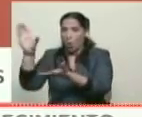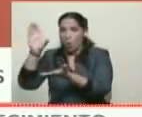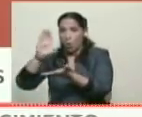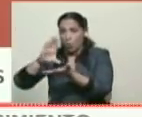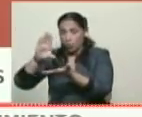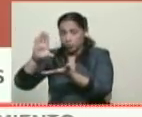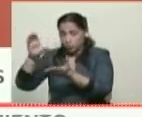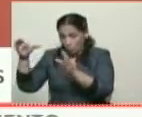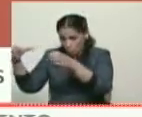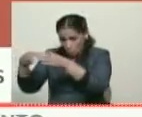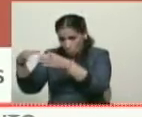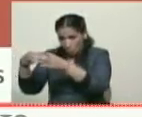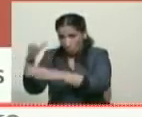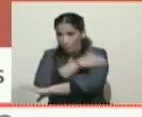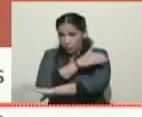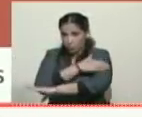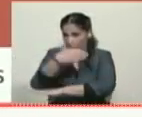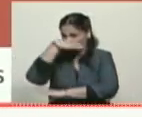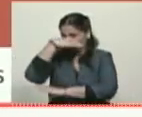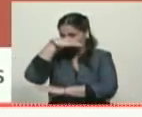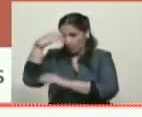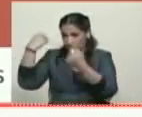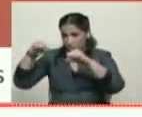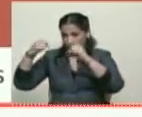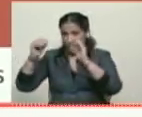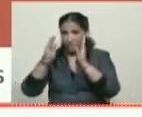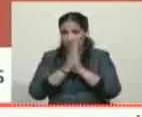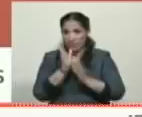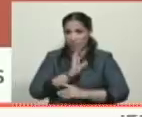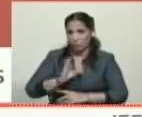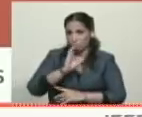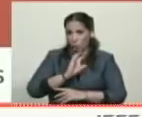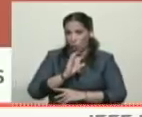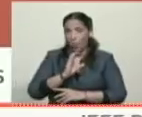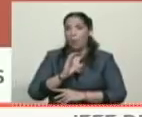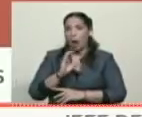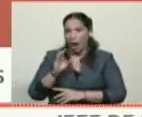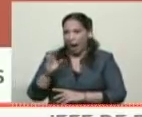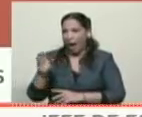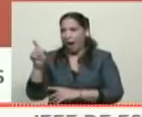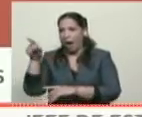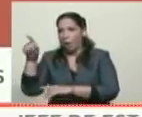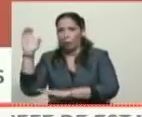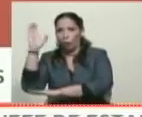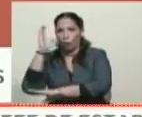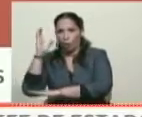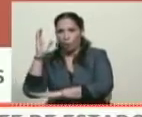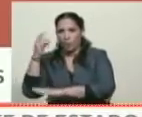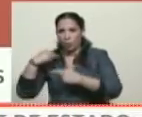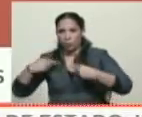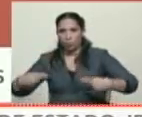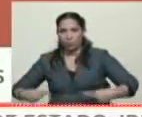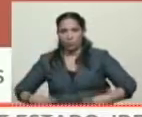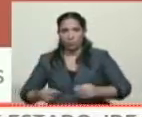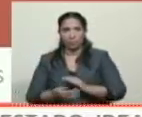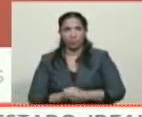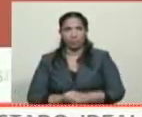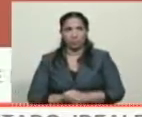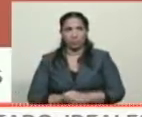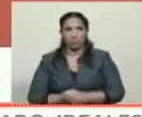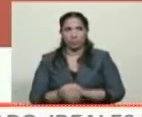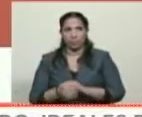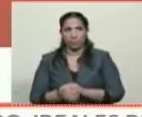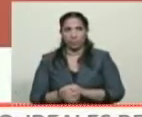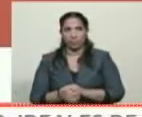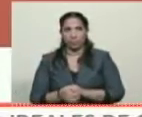entrenadas en San Cristóbal y en Cúcuta con uniformes facsímiles de los uniformes de la Fuerza